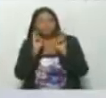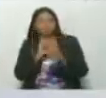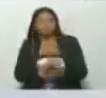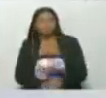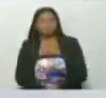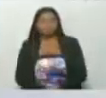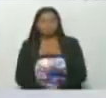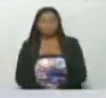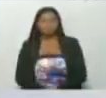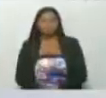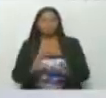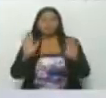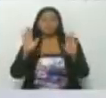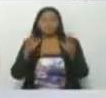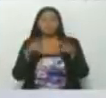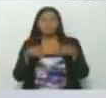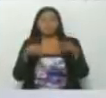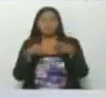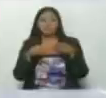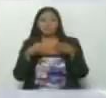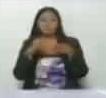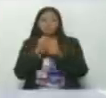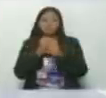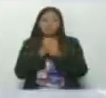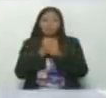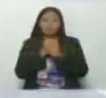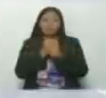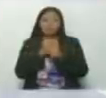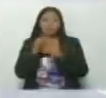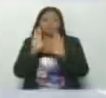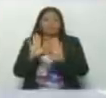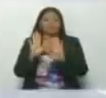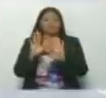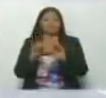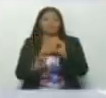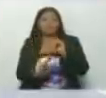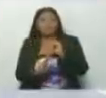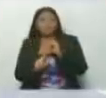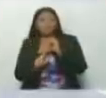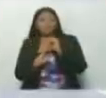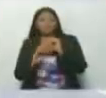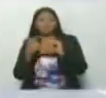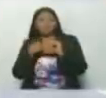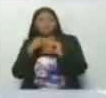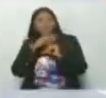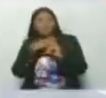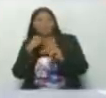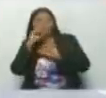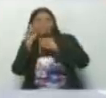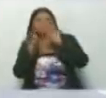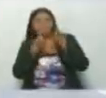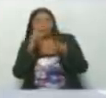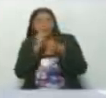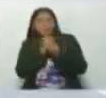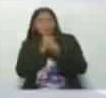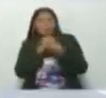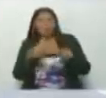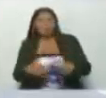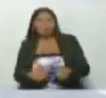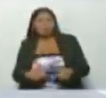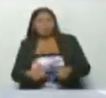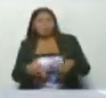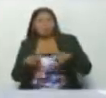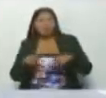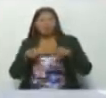en el sector de los trabajadores quería paraguay y frenarlo allí y preguntarle acerca de ese trabajo en el esfuerzo que hacemos el